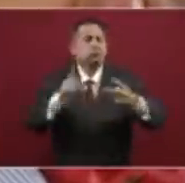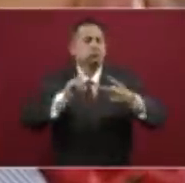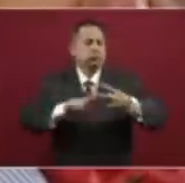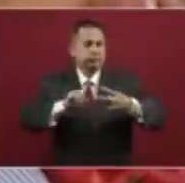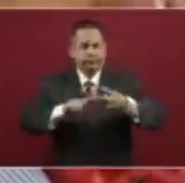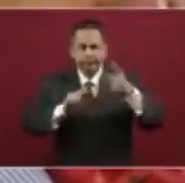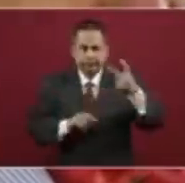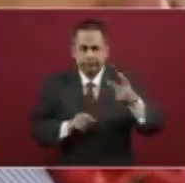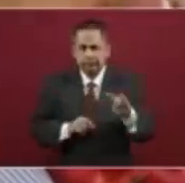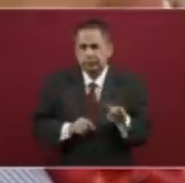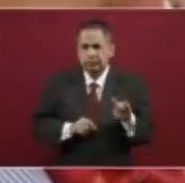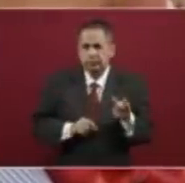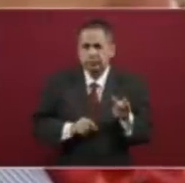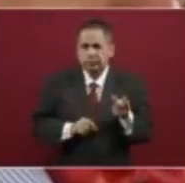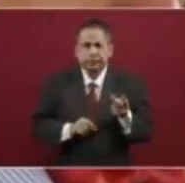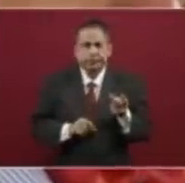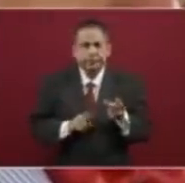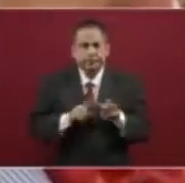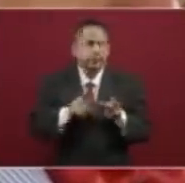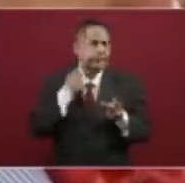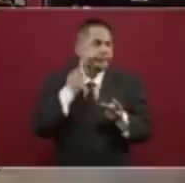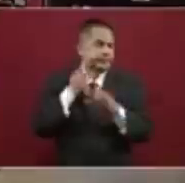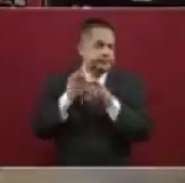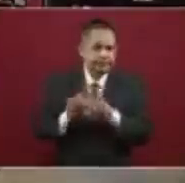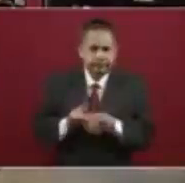sería ya de política